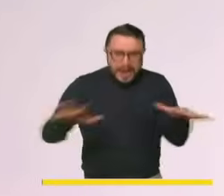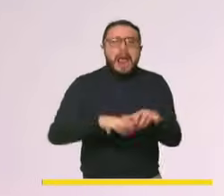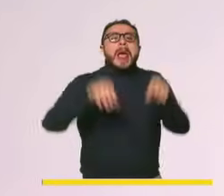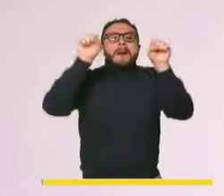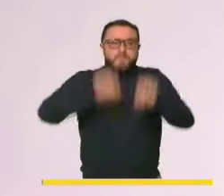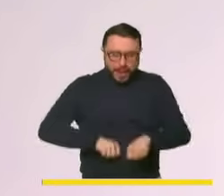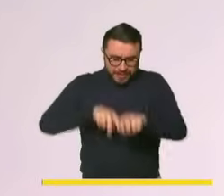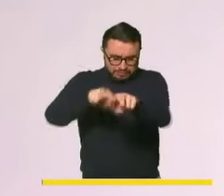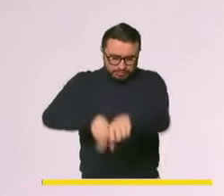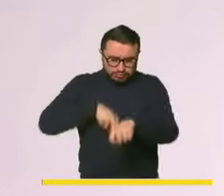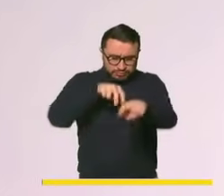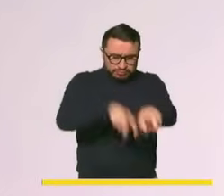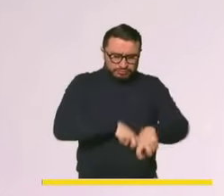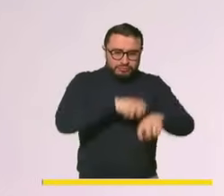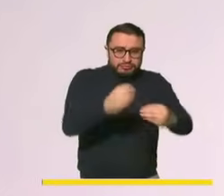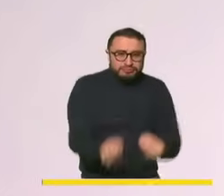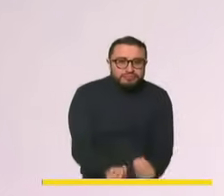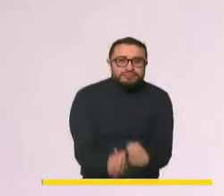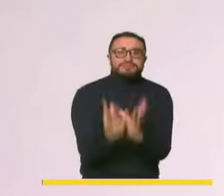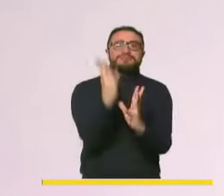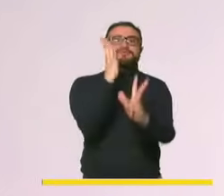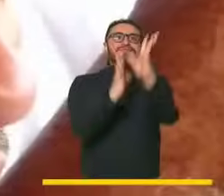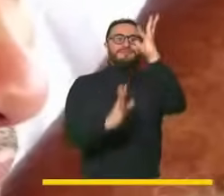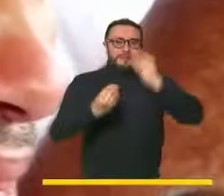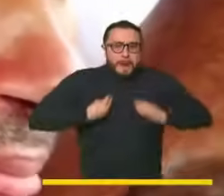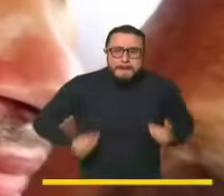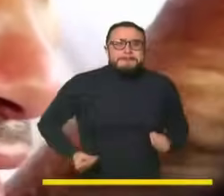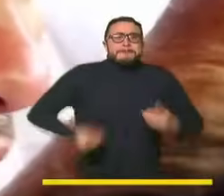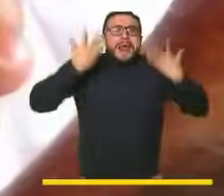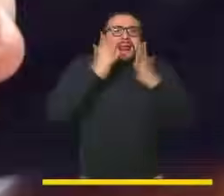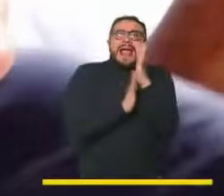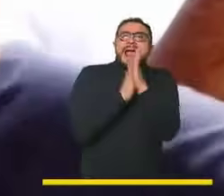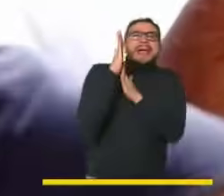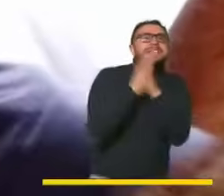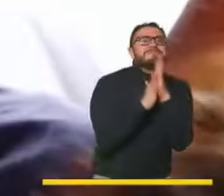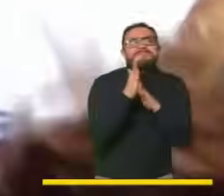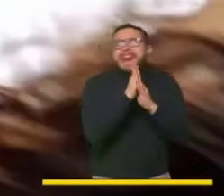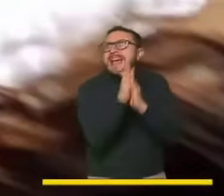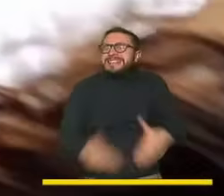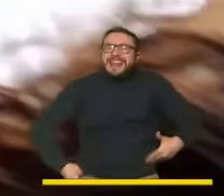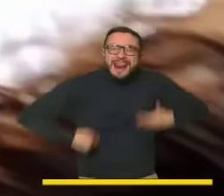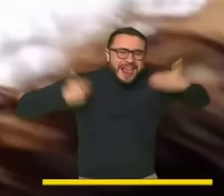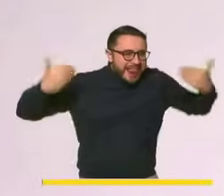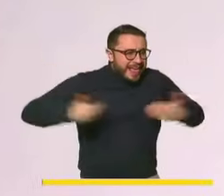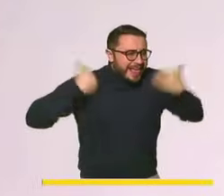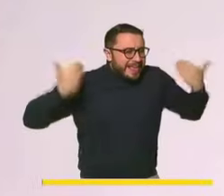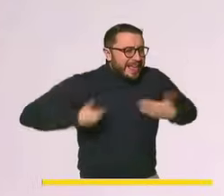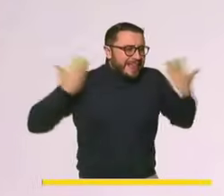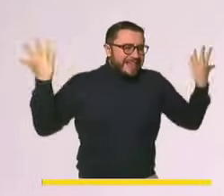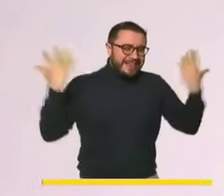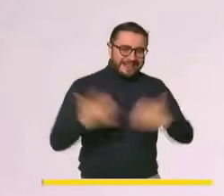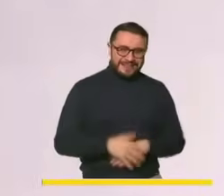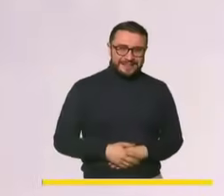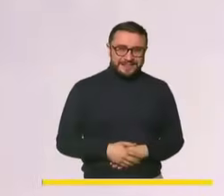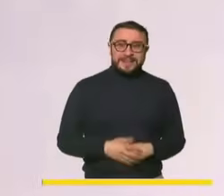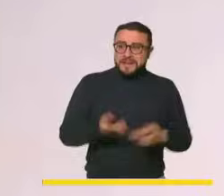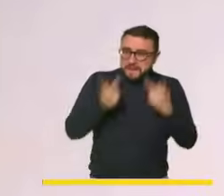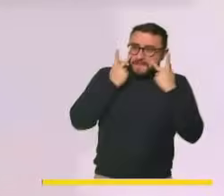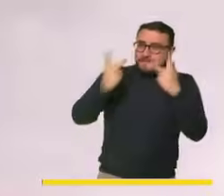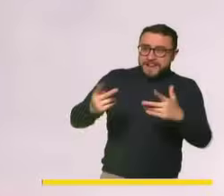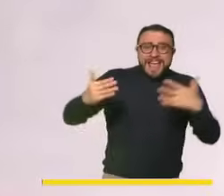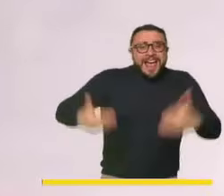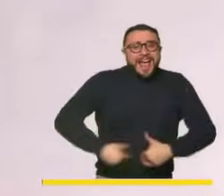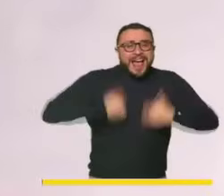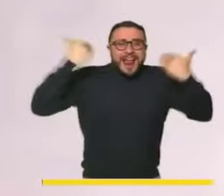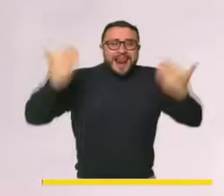sembrar la vida y la esperanza, la alegría. Ver esa alegría en el